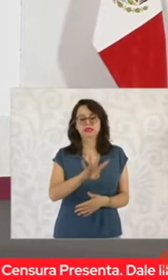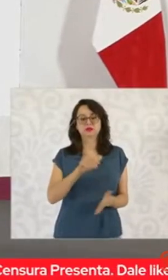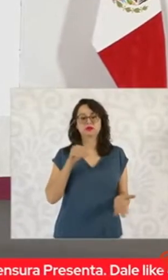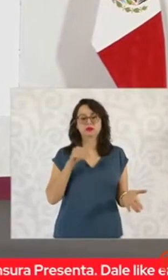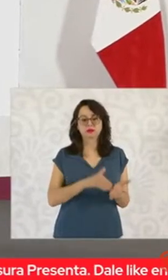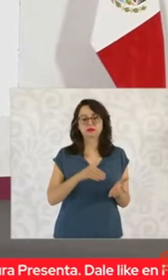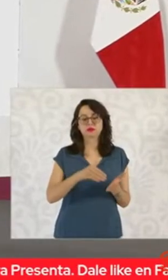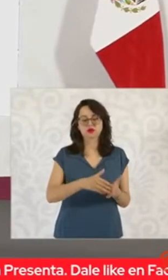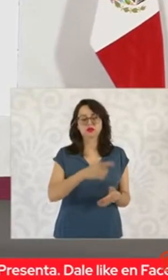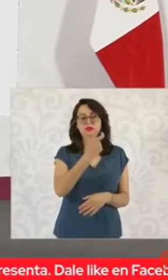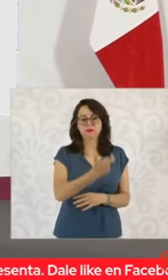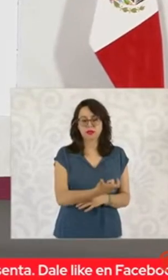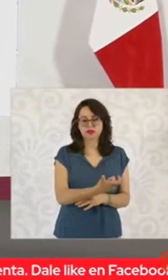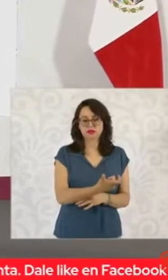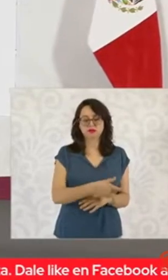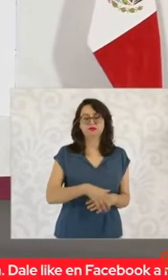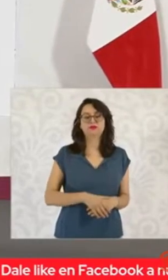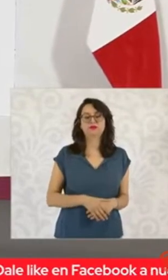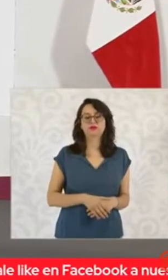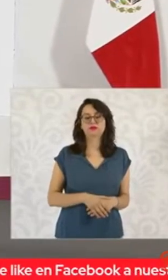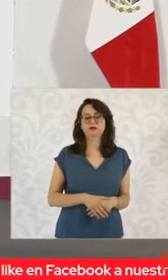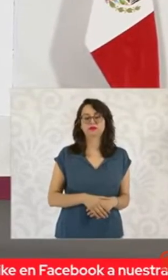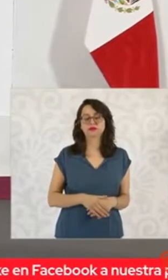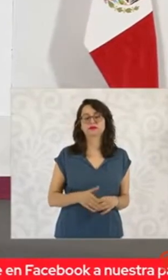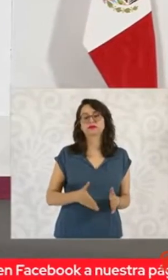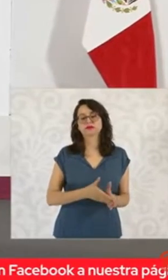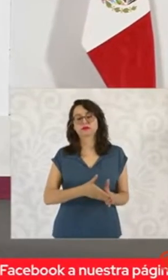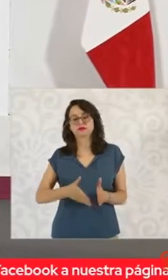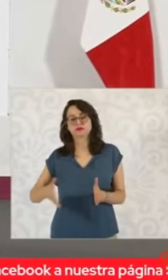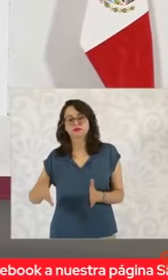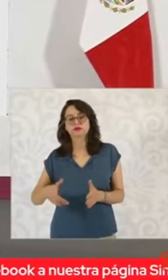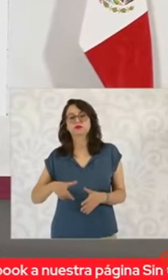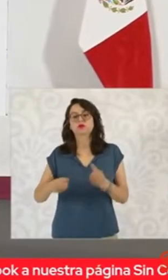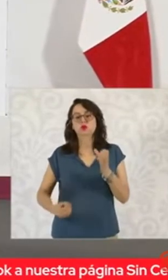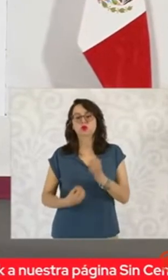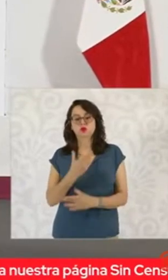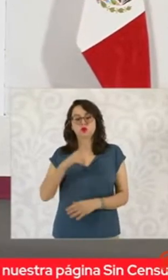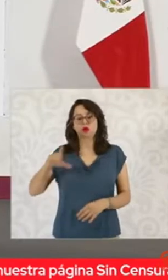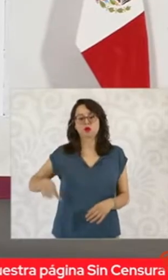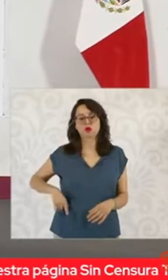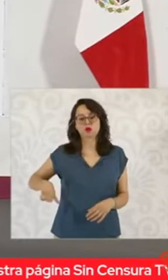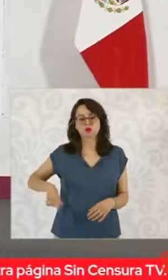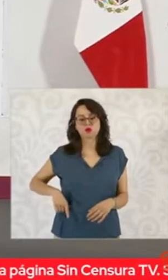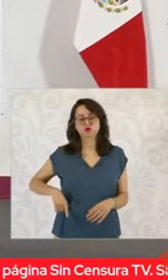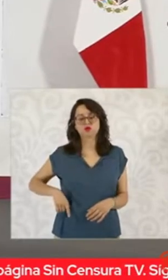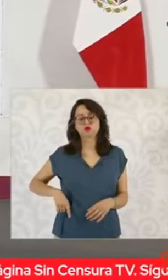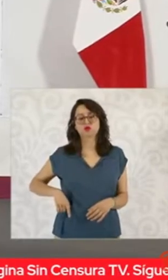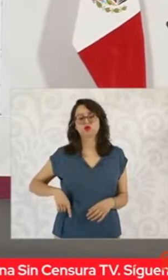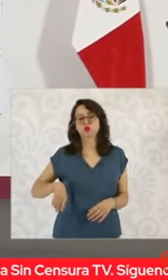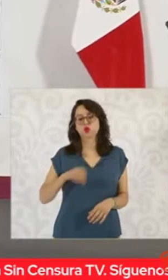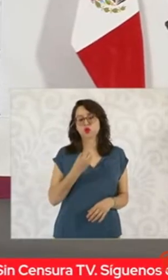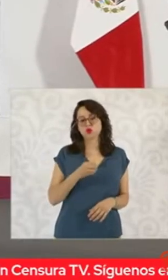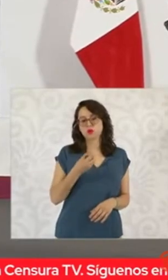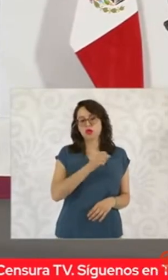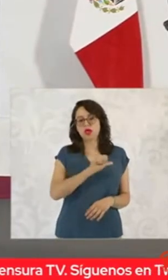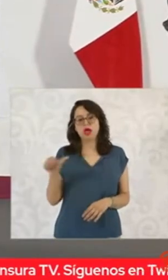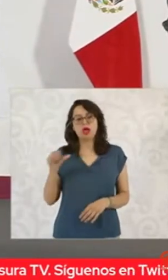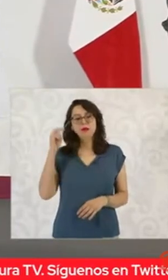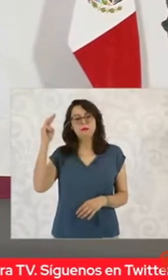millones de pesos. A partir del inicio de este gobierno, de octubre y hasta fines de marzo,